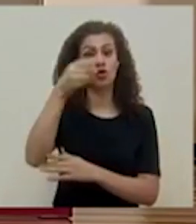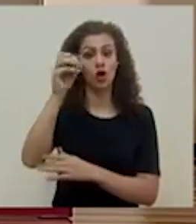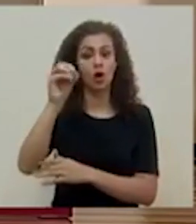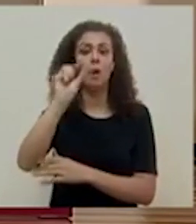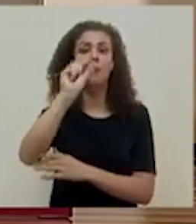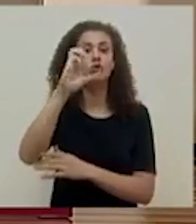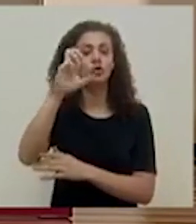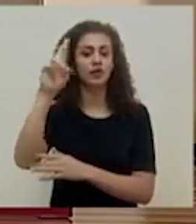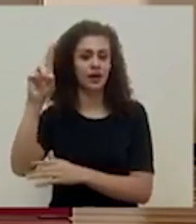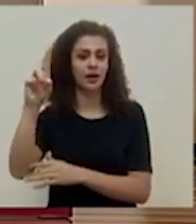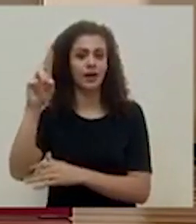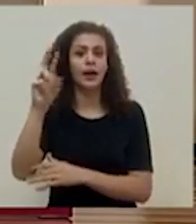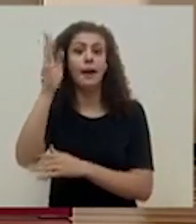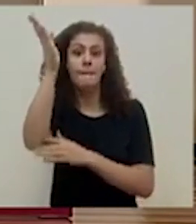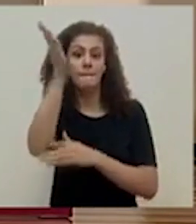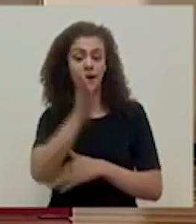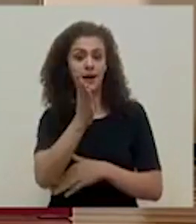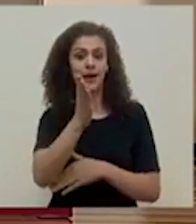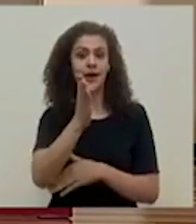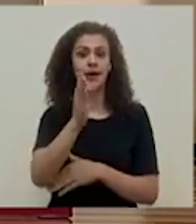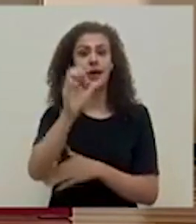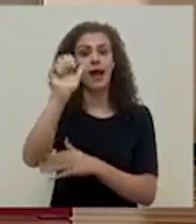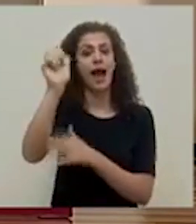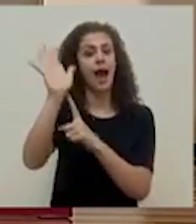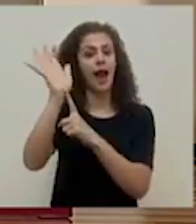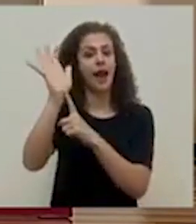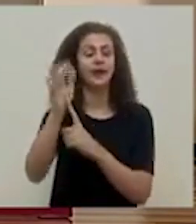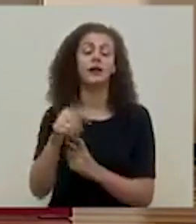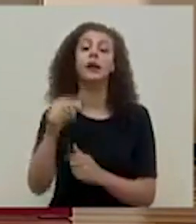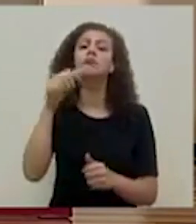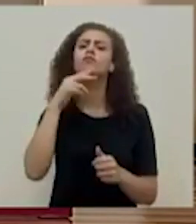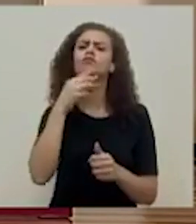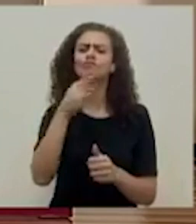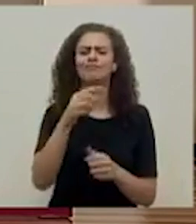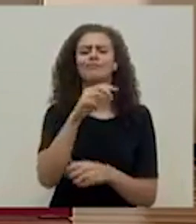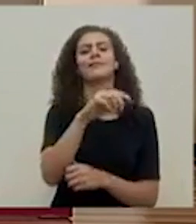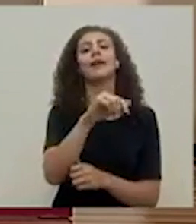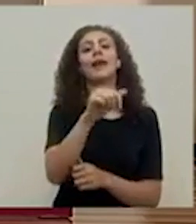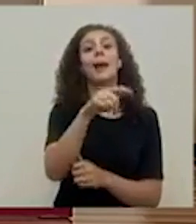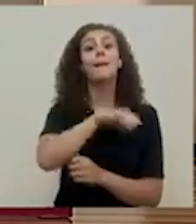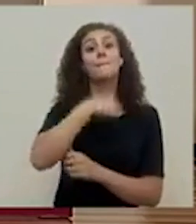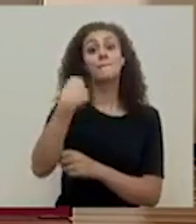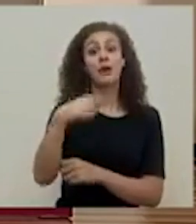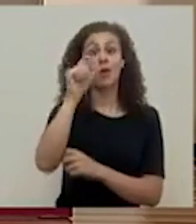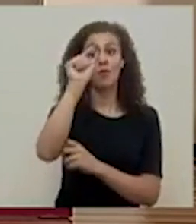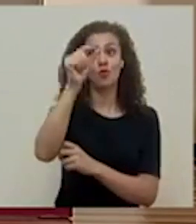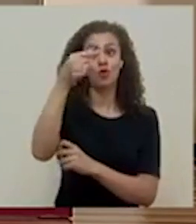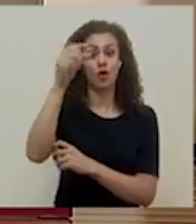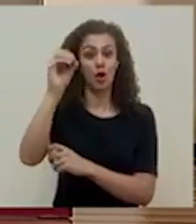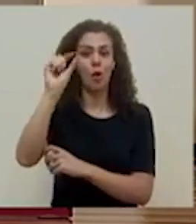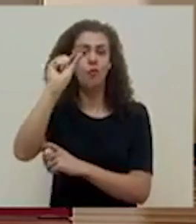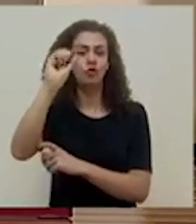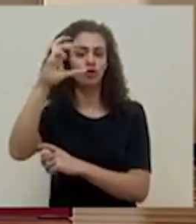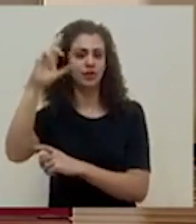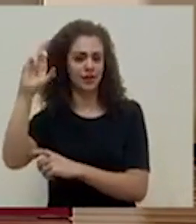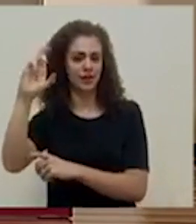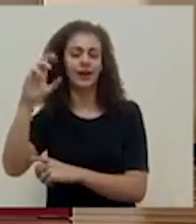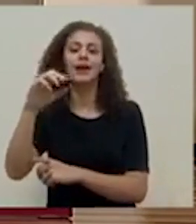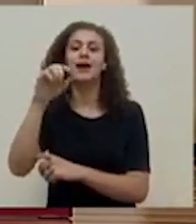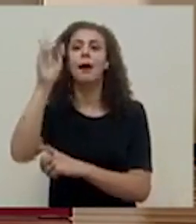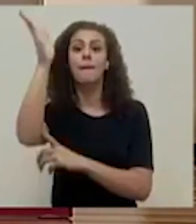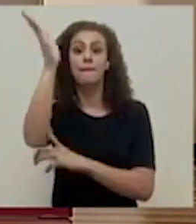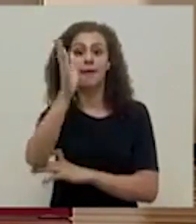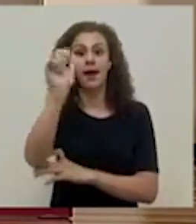.cr barra inclinada alertas le repetimos presidencia.go.cr barra